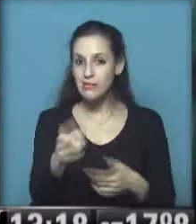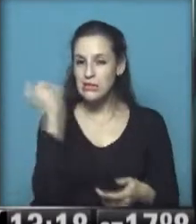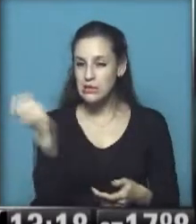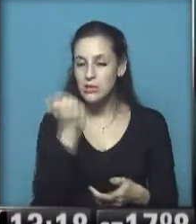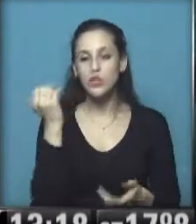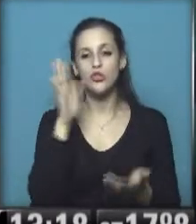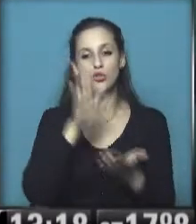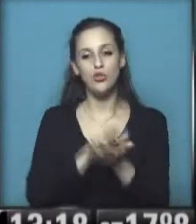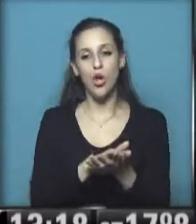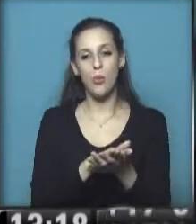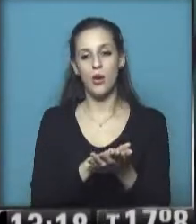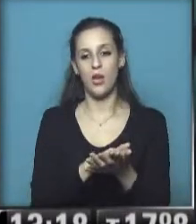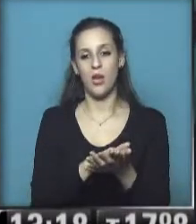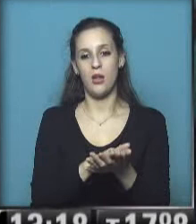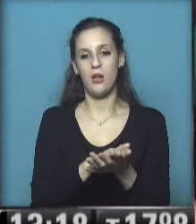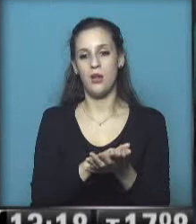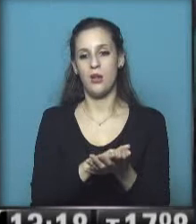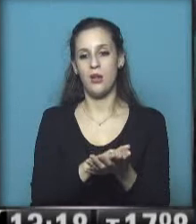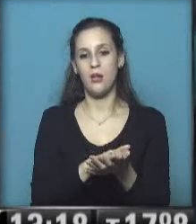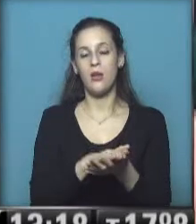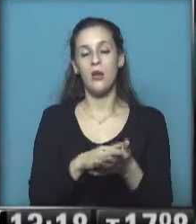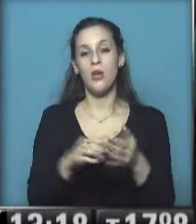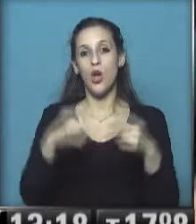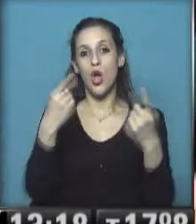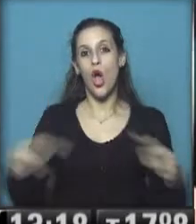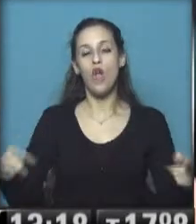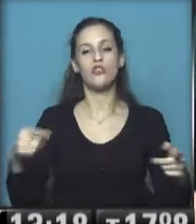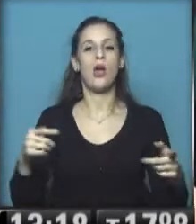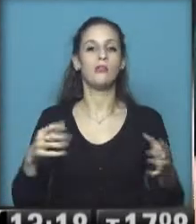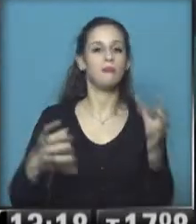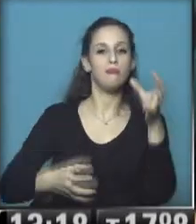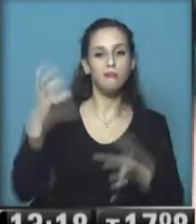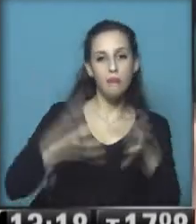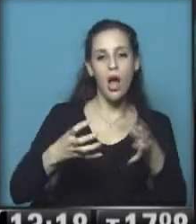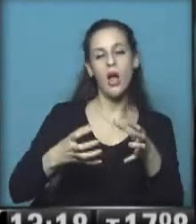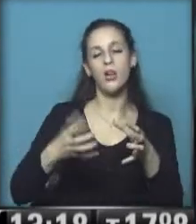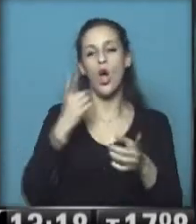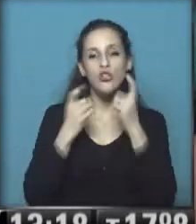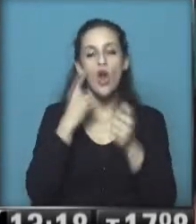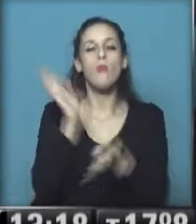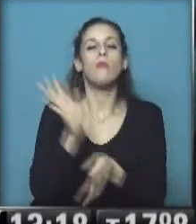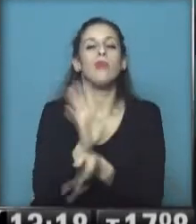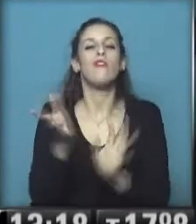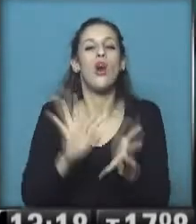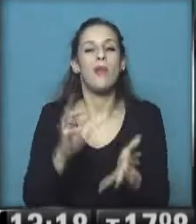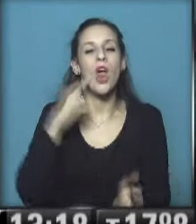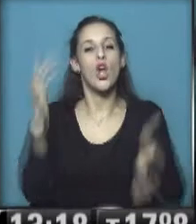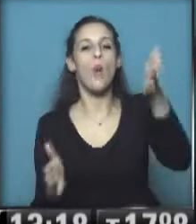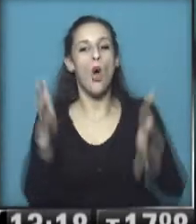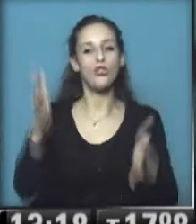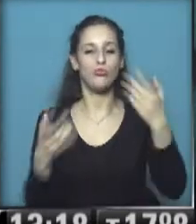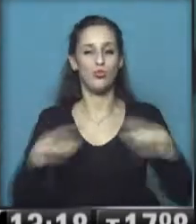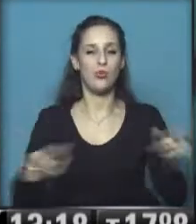cosa tecno, es decir, con trabajar con máquinas, programaciones, sonidos robóticos y todo ese tipo de cosas,